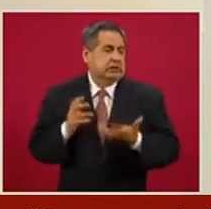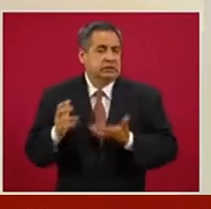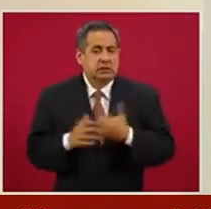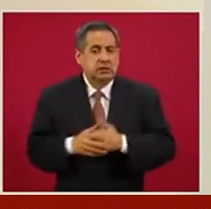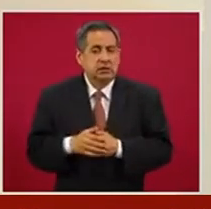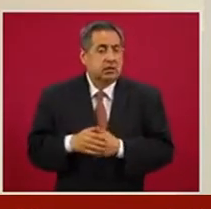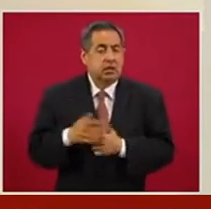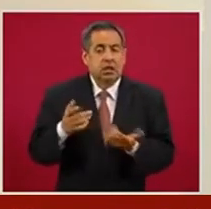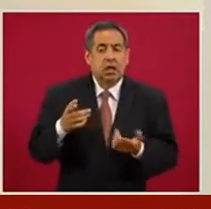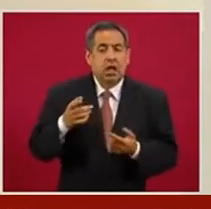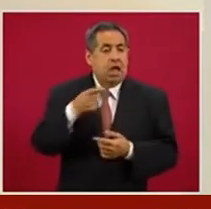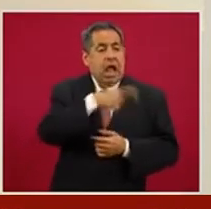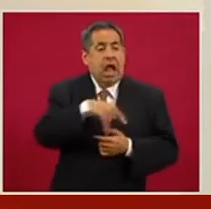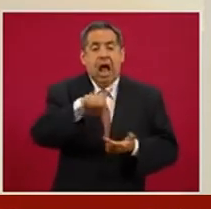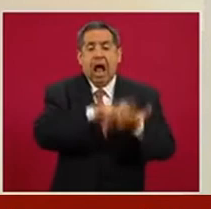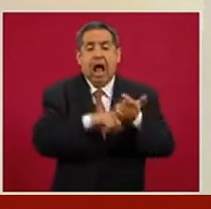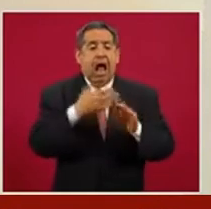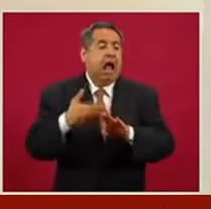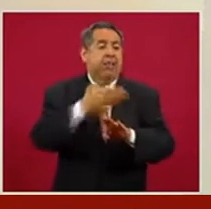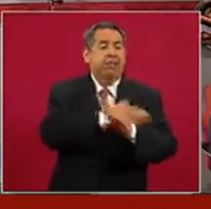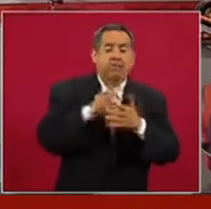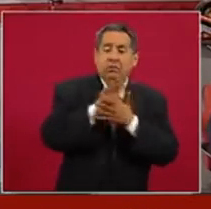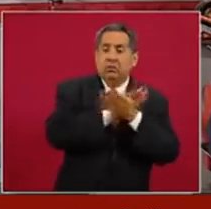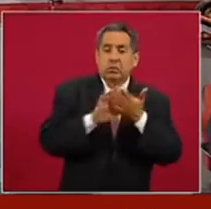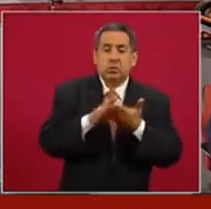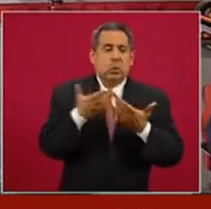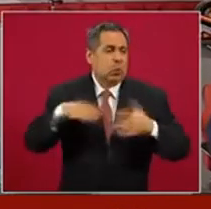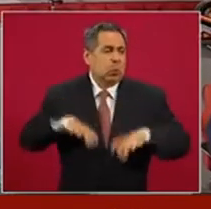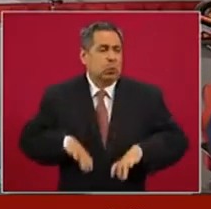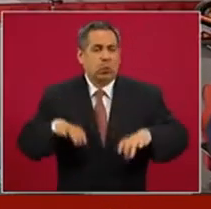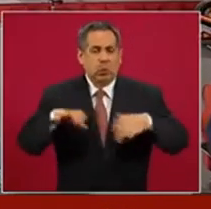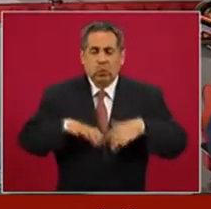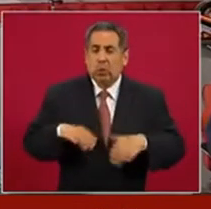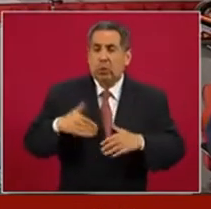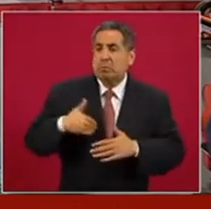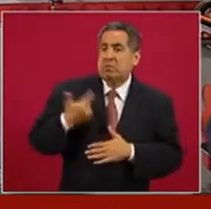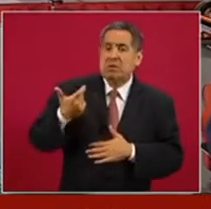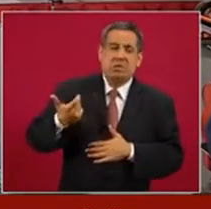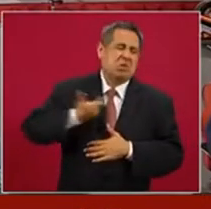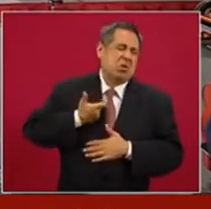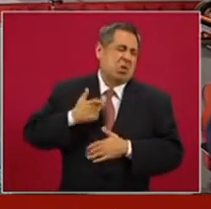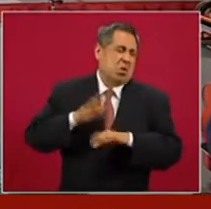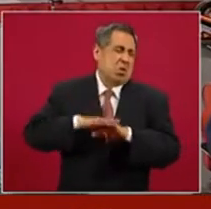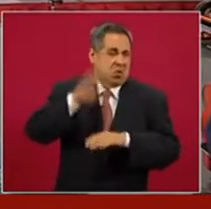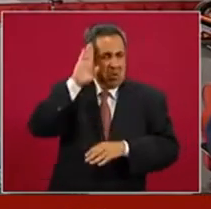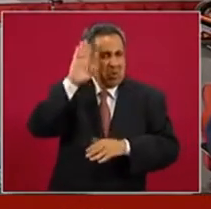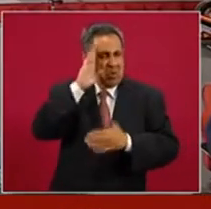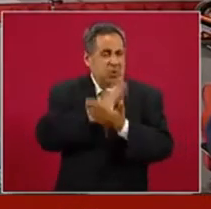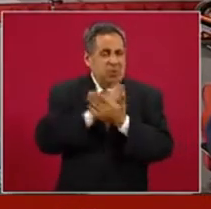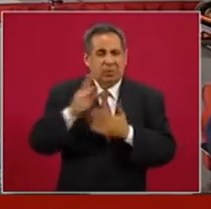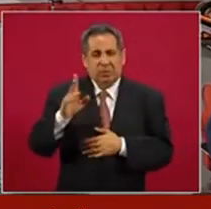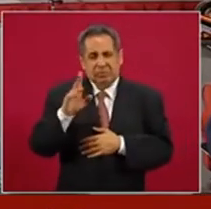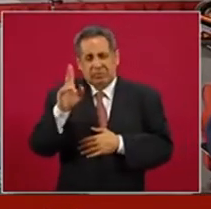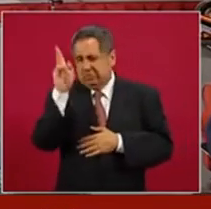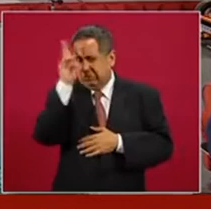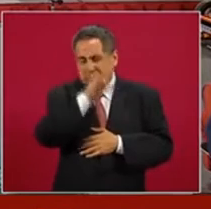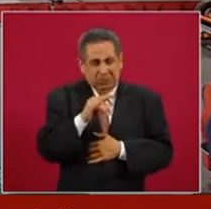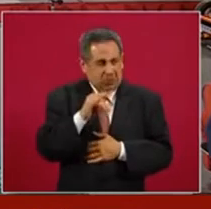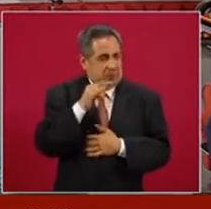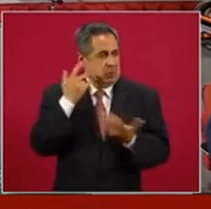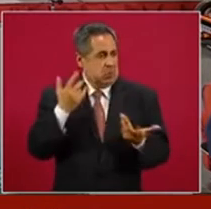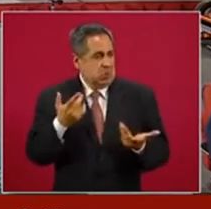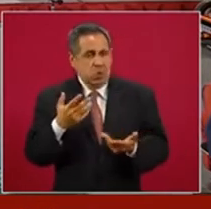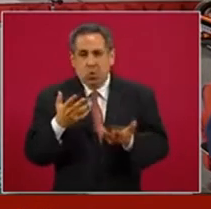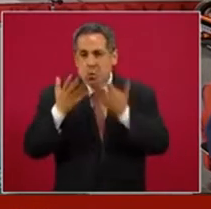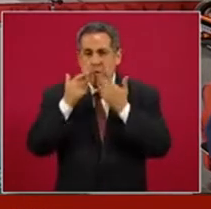beneficiado de la opacidad, el despilfarro, las percepciones principescas y las prestaciones obscenas e injustificables en